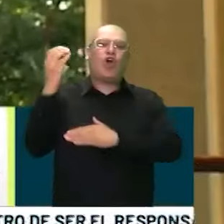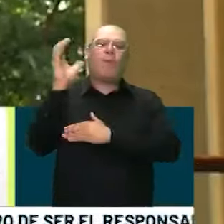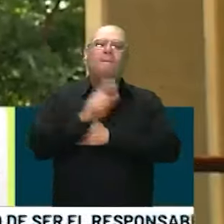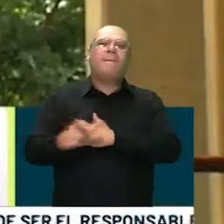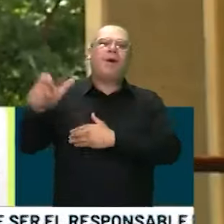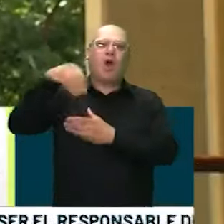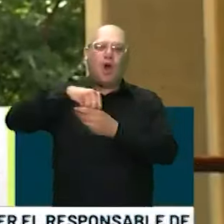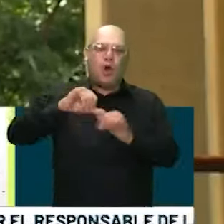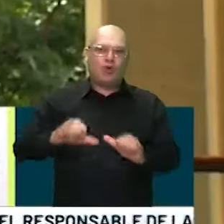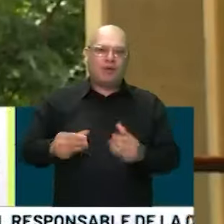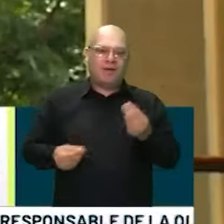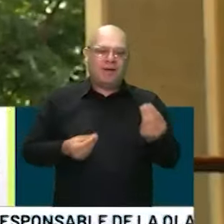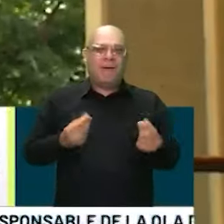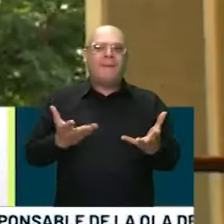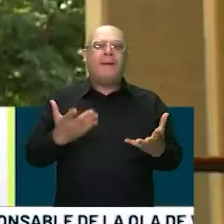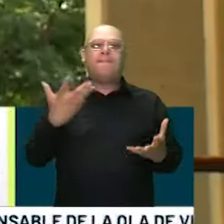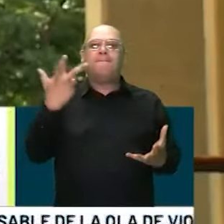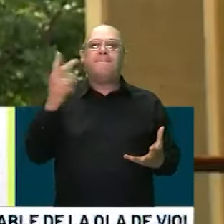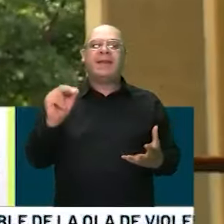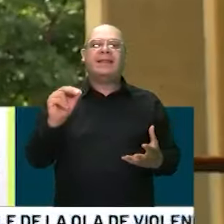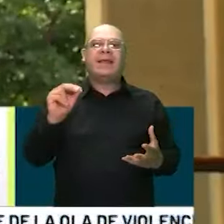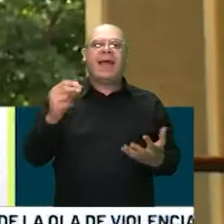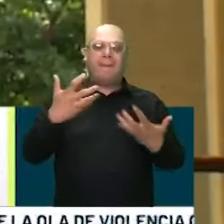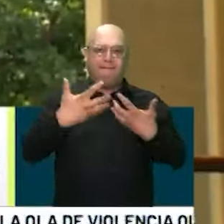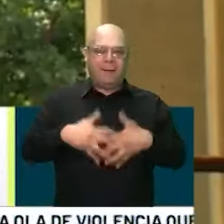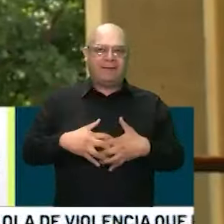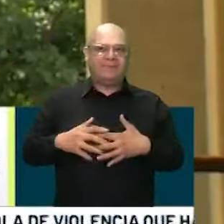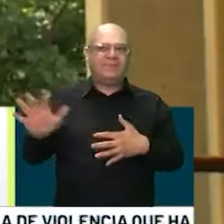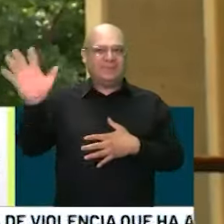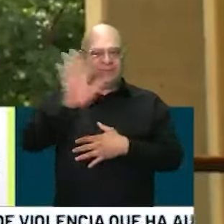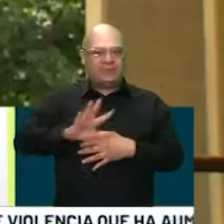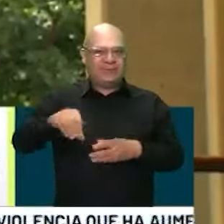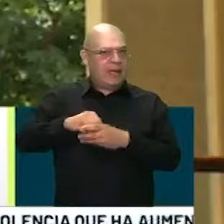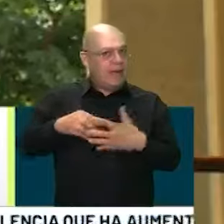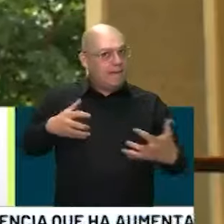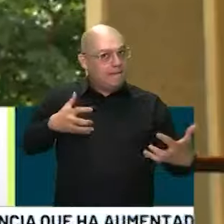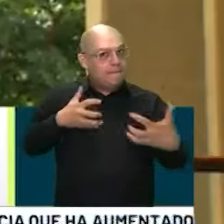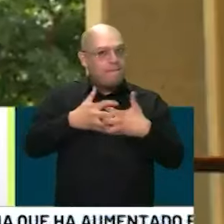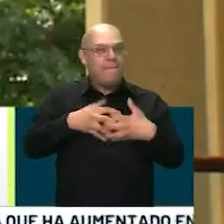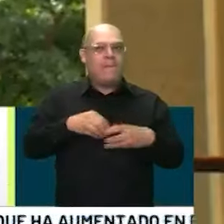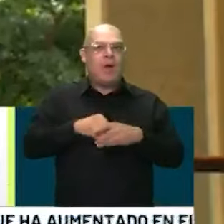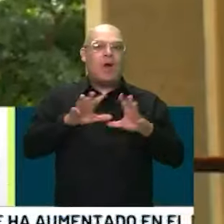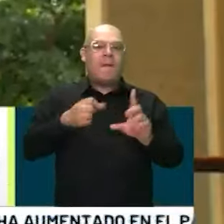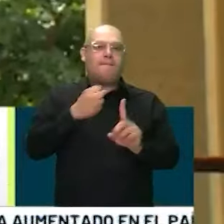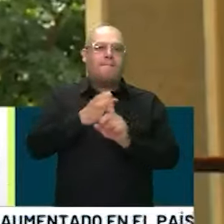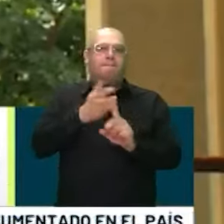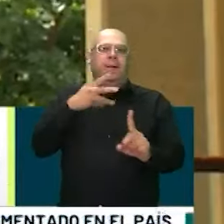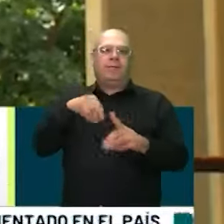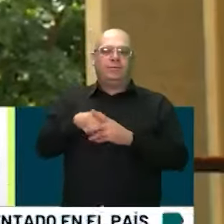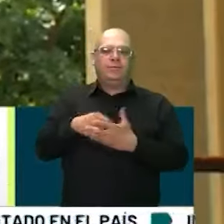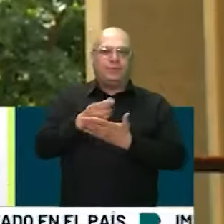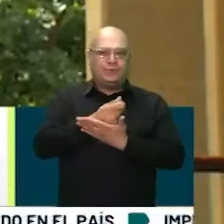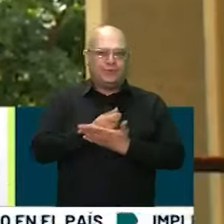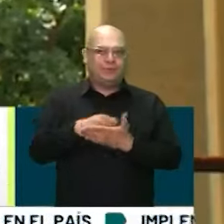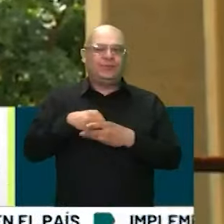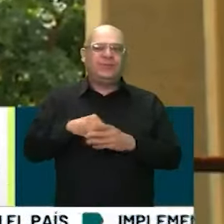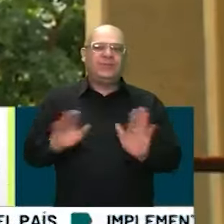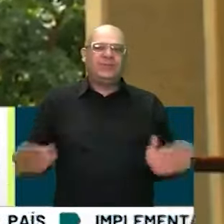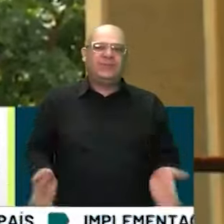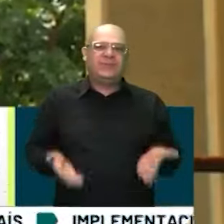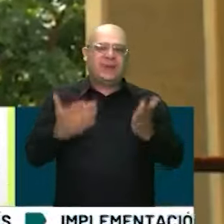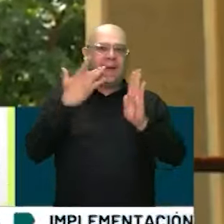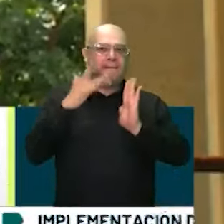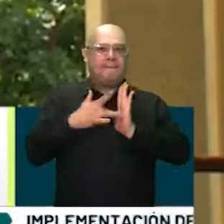las 20 empresas comercializadoras puedan amortiguar ese impacto financiero y empezar a verse reflejada